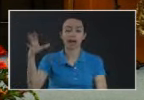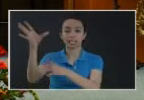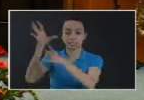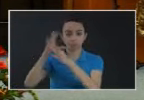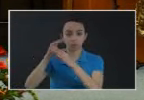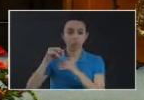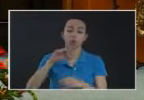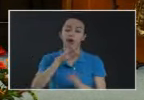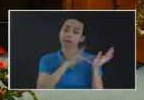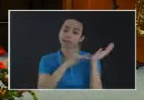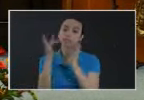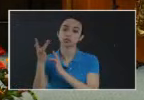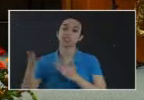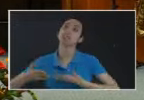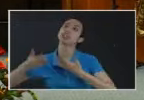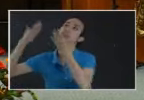Glorioso, ¿sí o no?